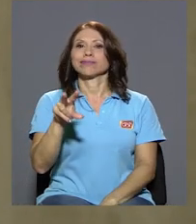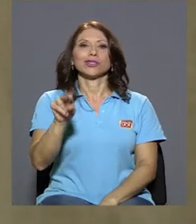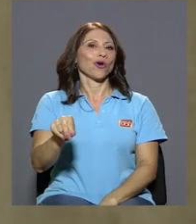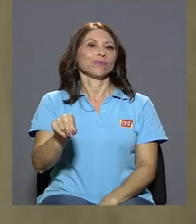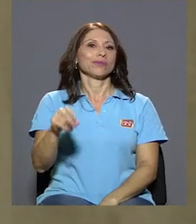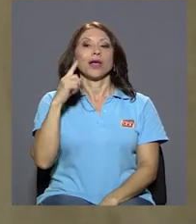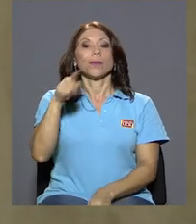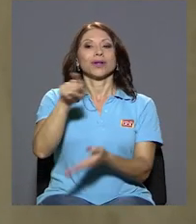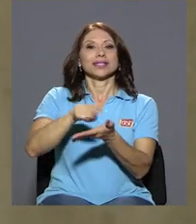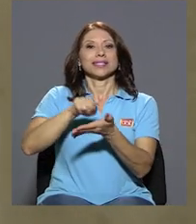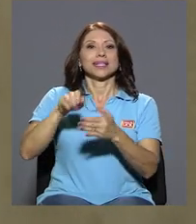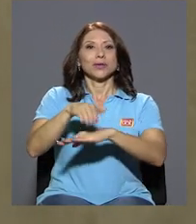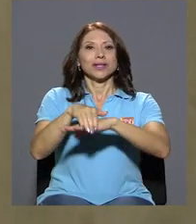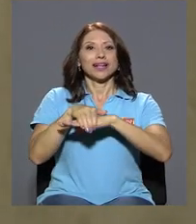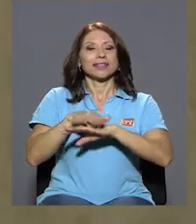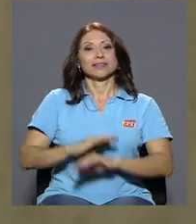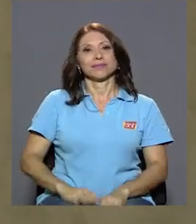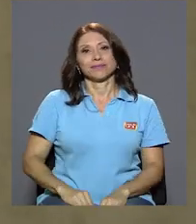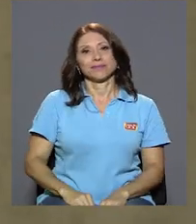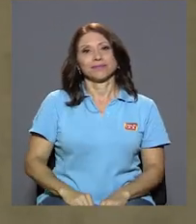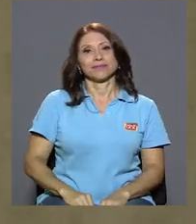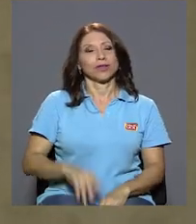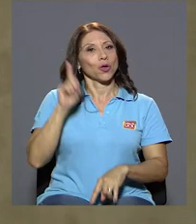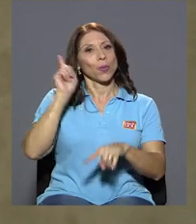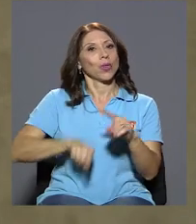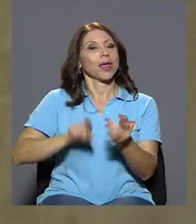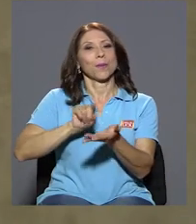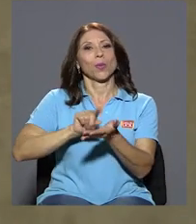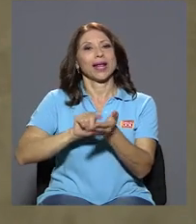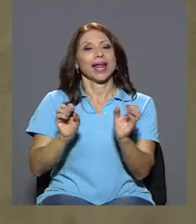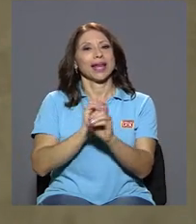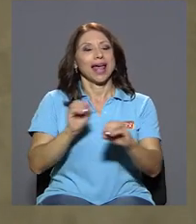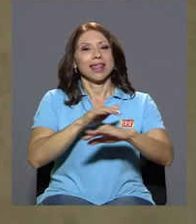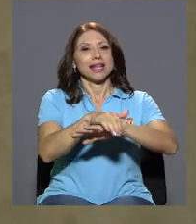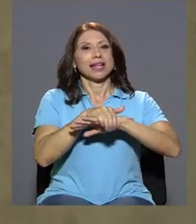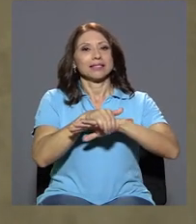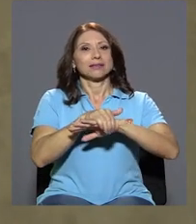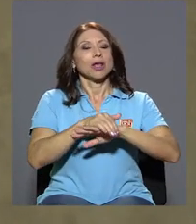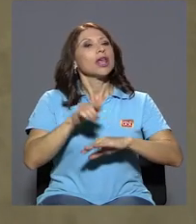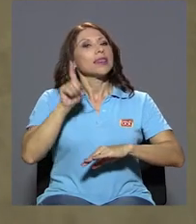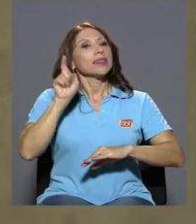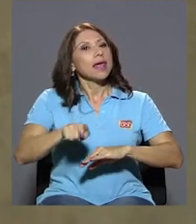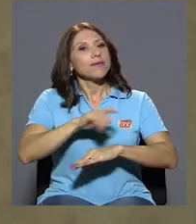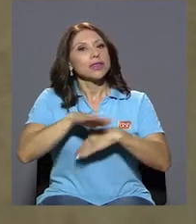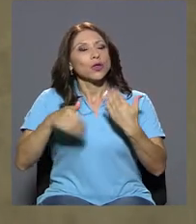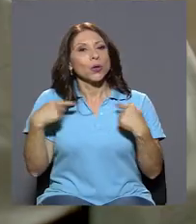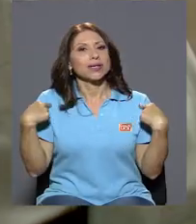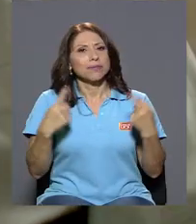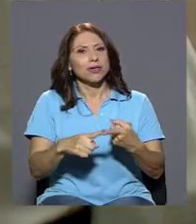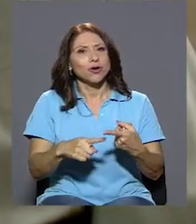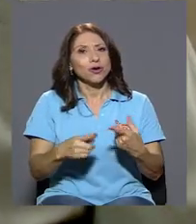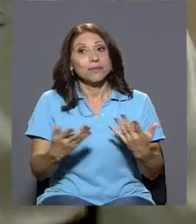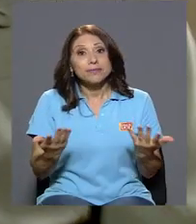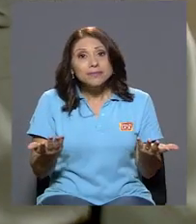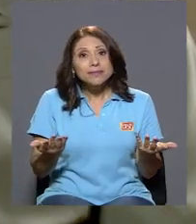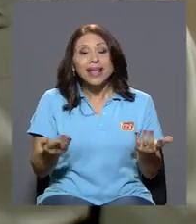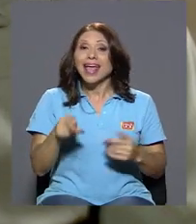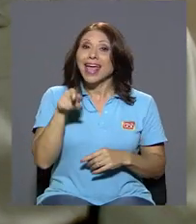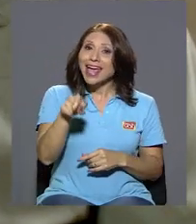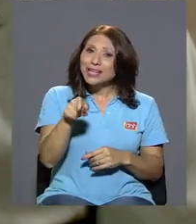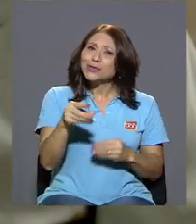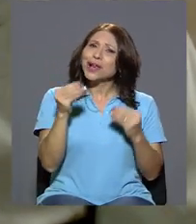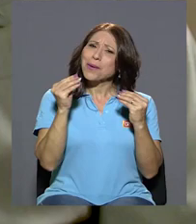que no porque eran ingleses no podían publicar inglés tenía que ser todo en español lo cual era muy